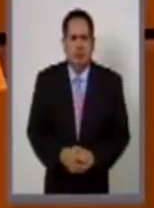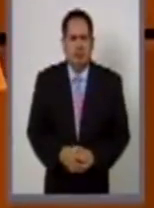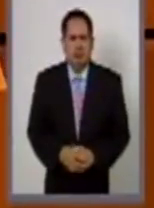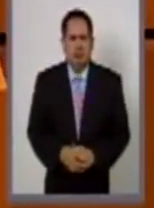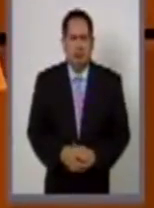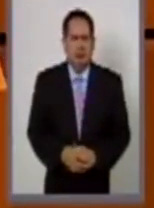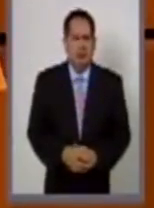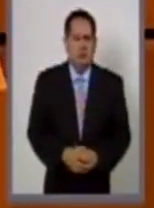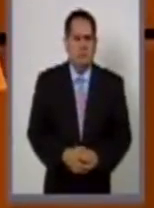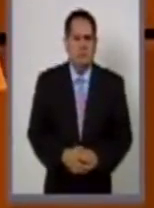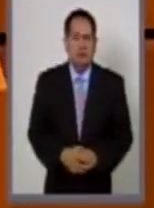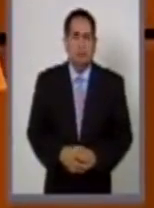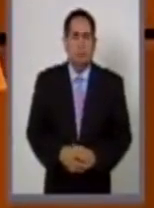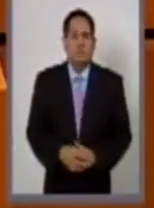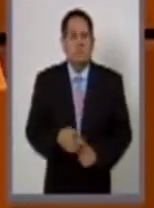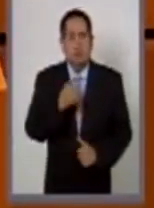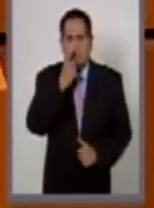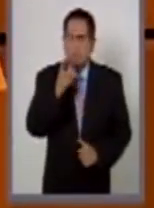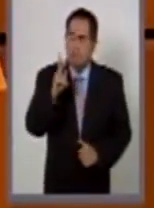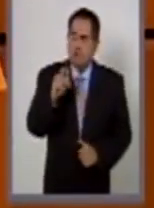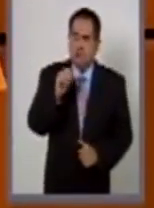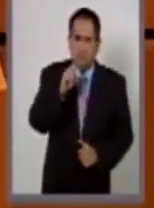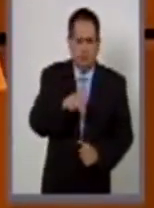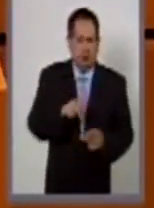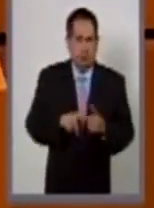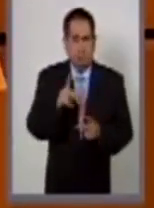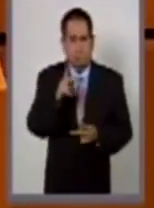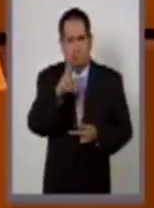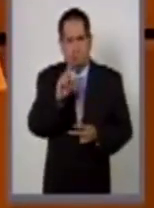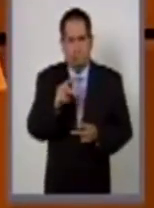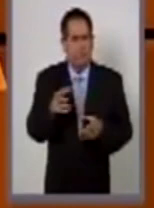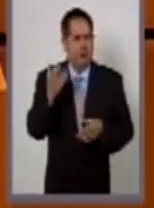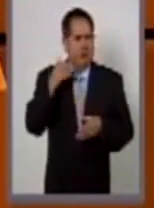Decían cuando el PAN y el PRD unidos